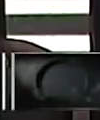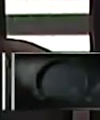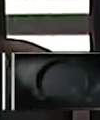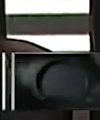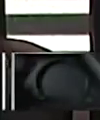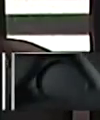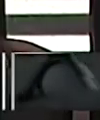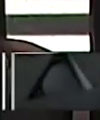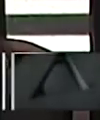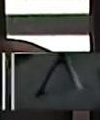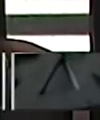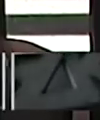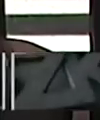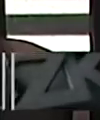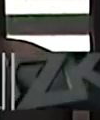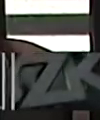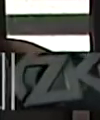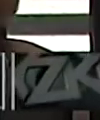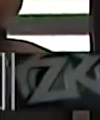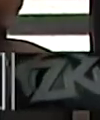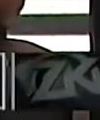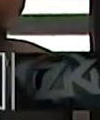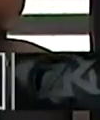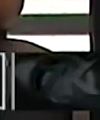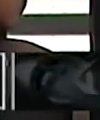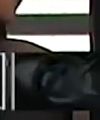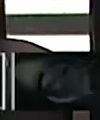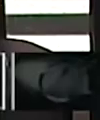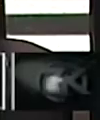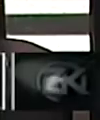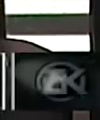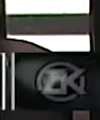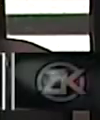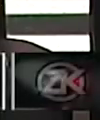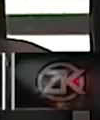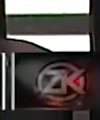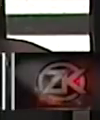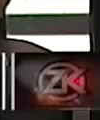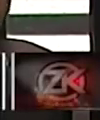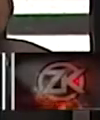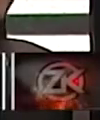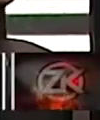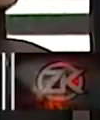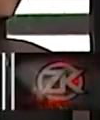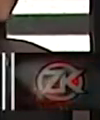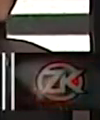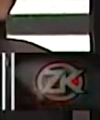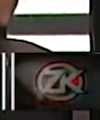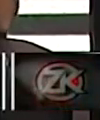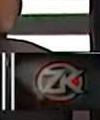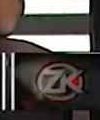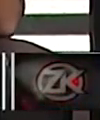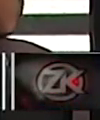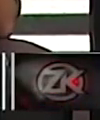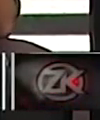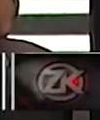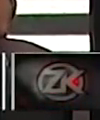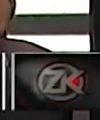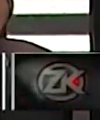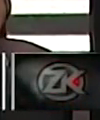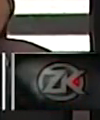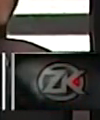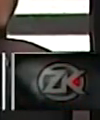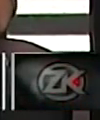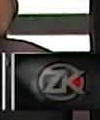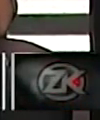Armadas y que, bueno, que tenía como objetivo, bueno, le metemos unos... Yo voy a hablar duro hoy, por favor,